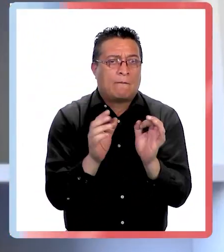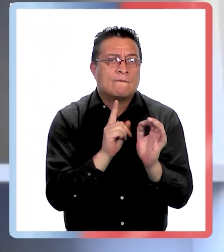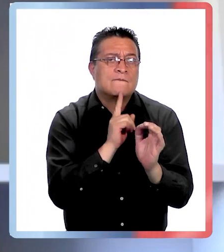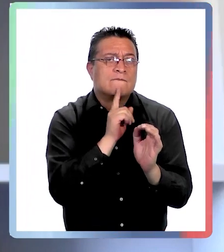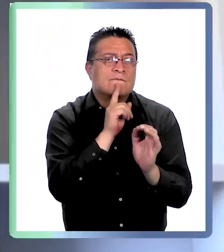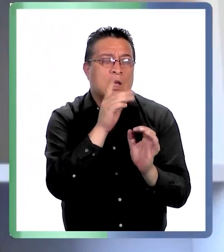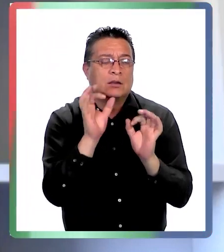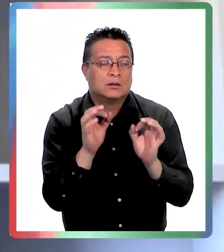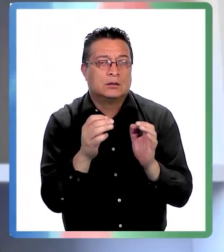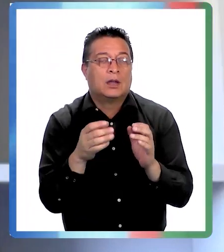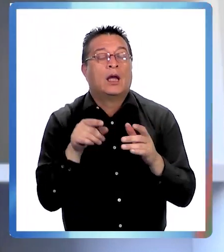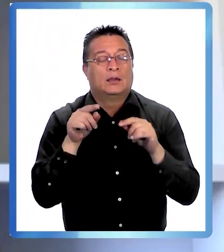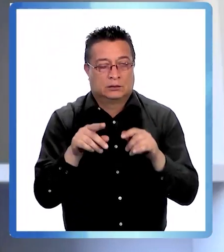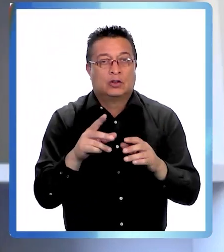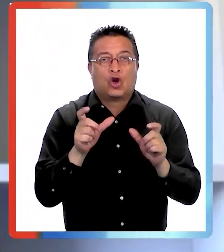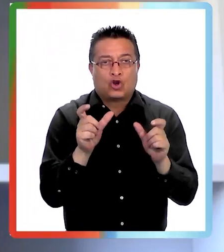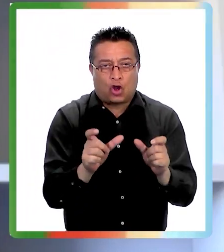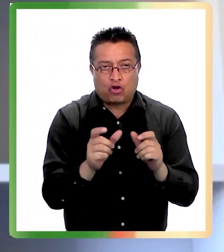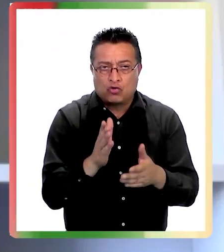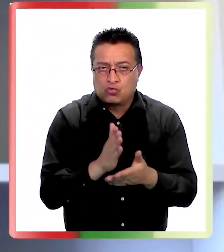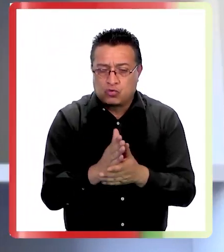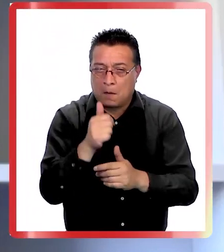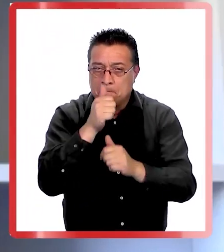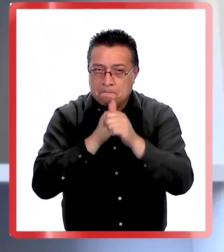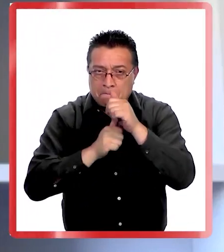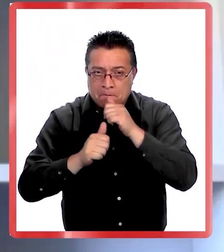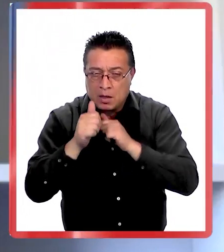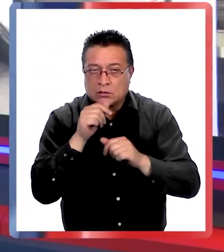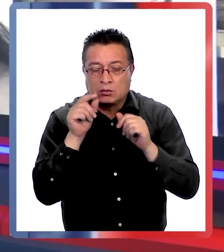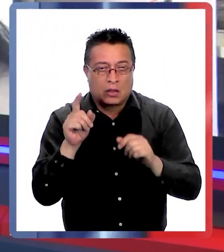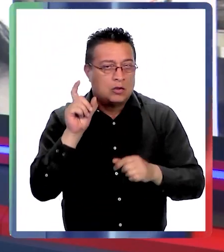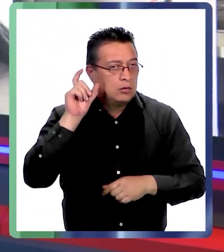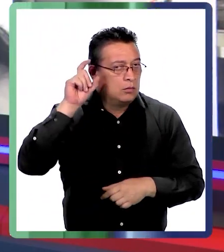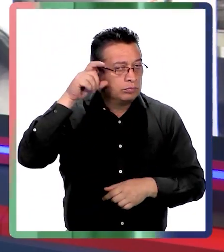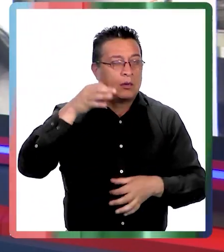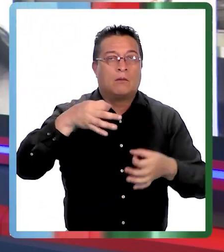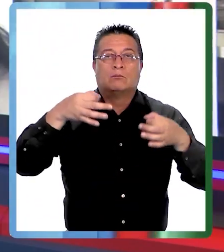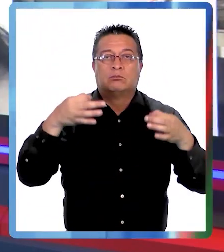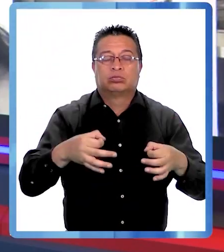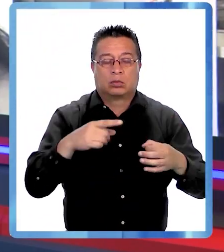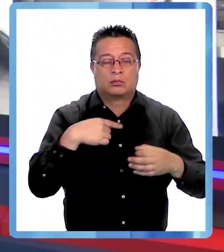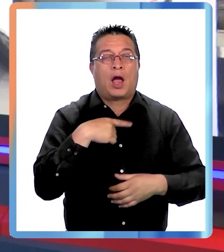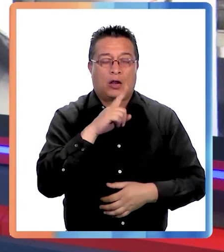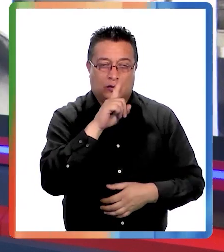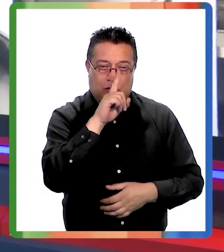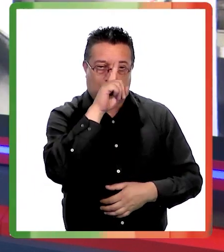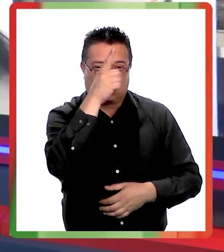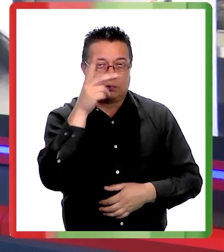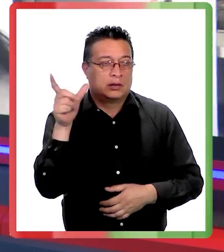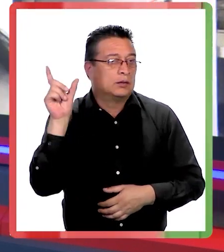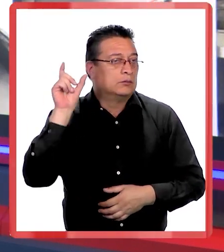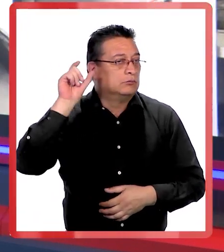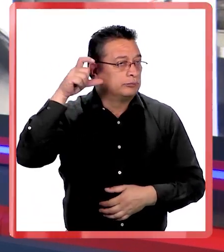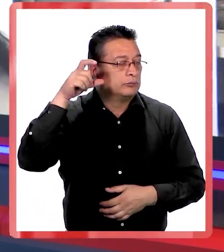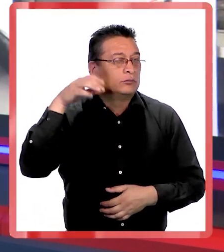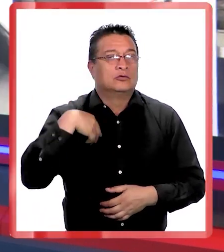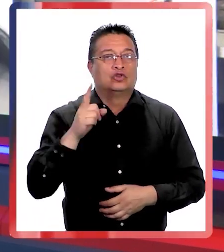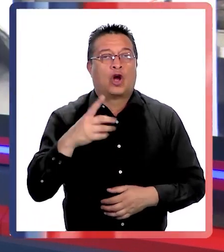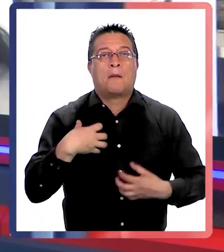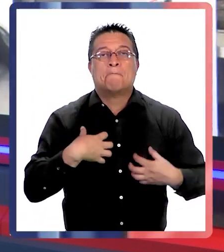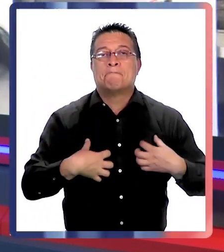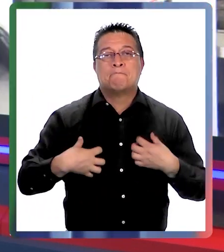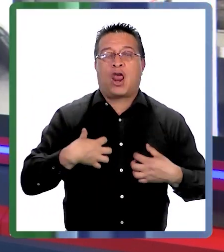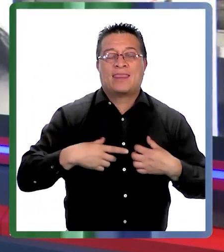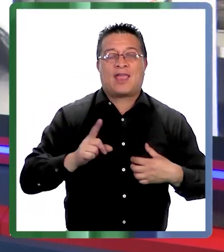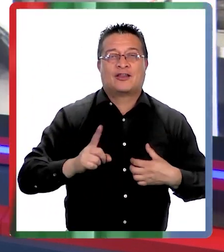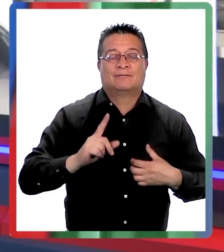calibrado, entonces hay que tener un control estricto y harta paciencia para que el audífono rinda adecuadamente y uno se acostumbre al audífono y, o sea, en el